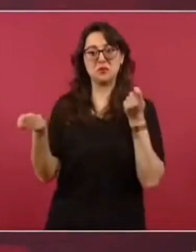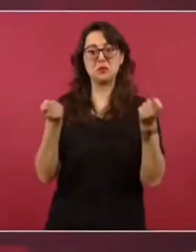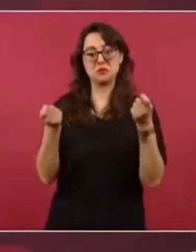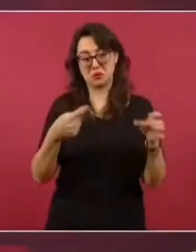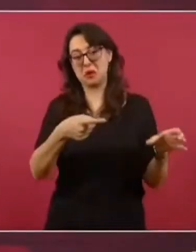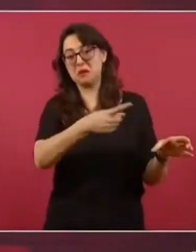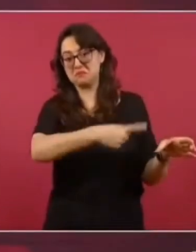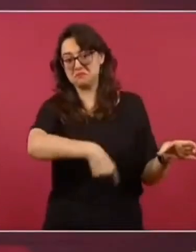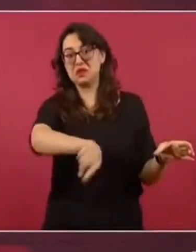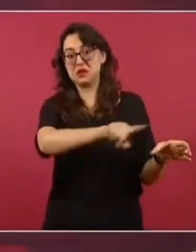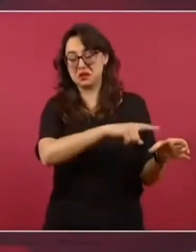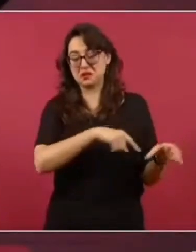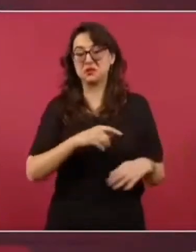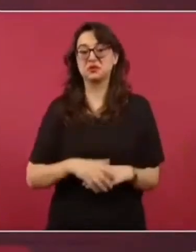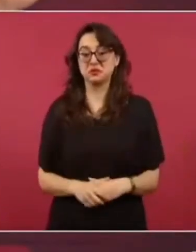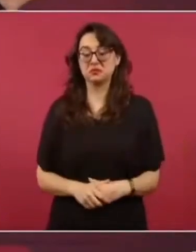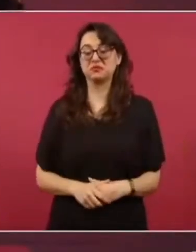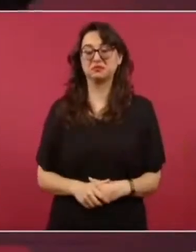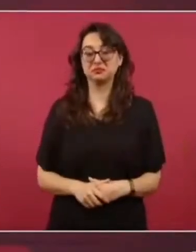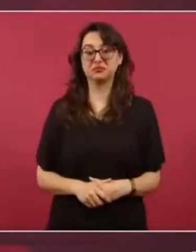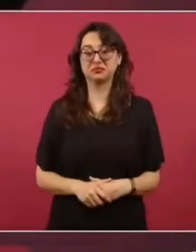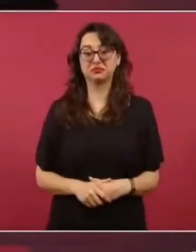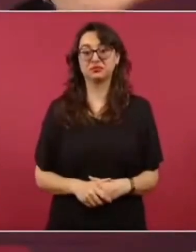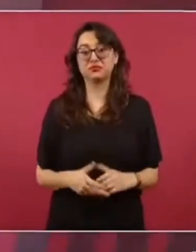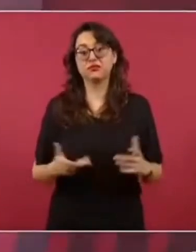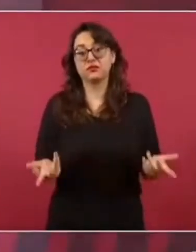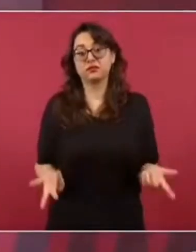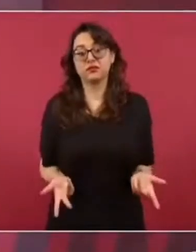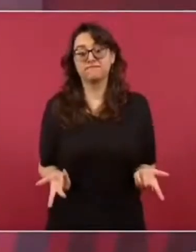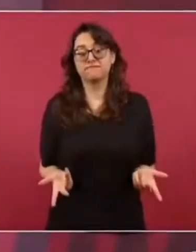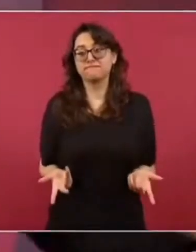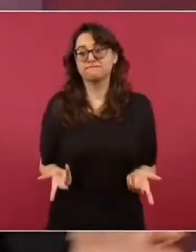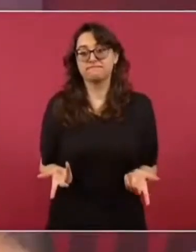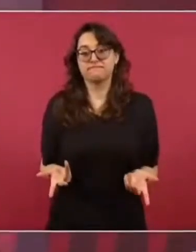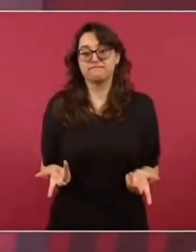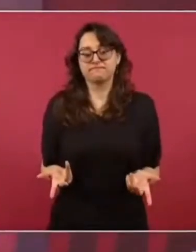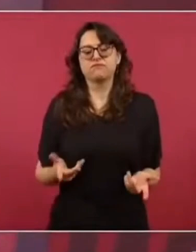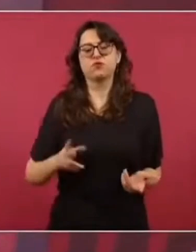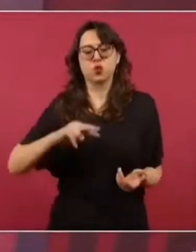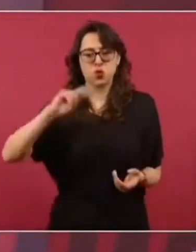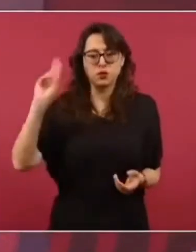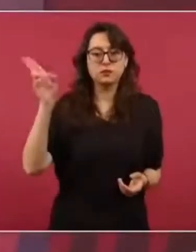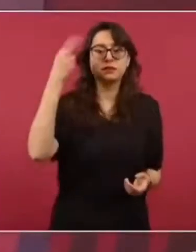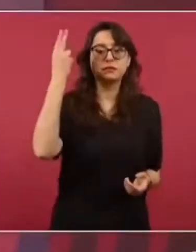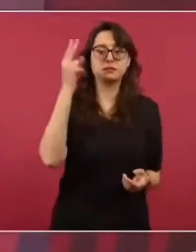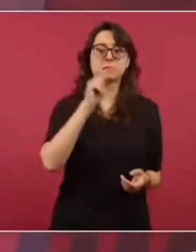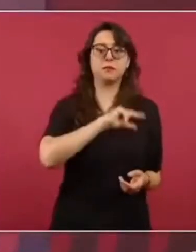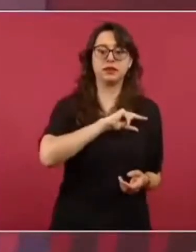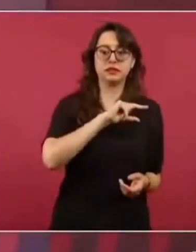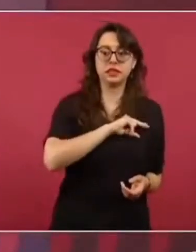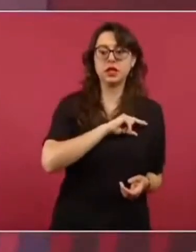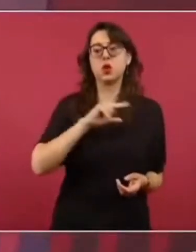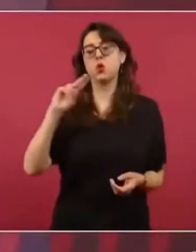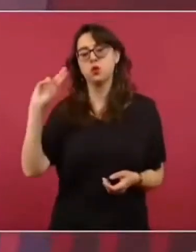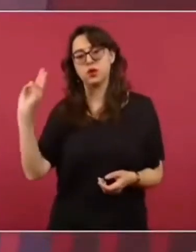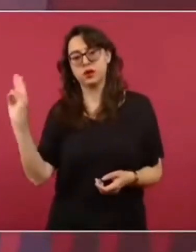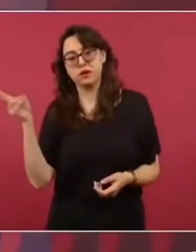públicas, que entiende que las universidades privadas pues tienen que tener una